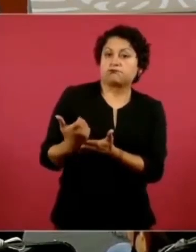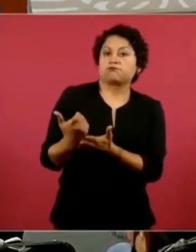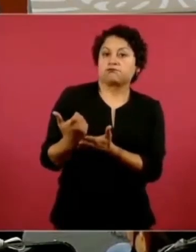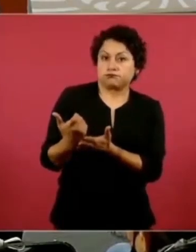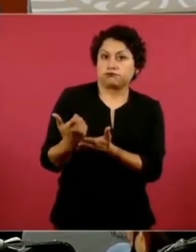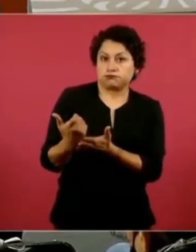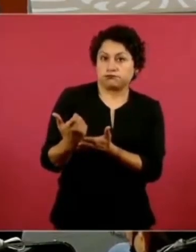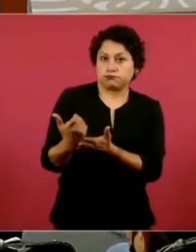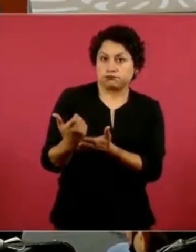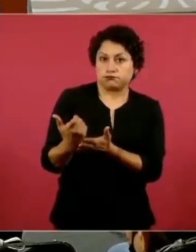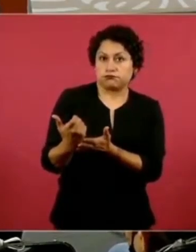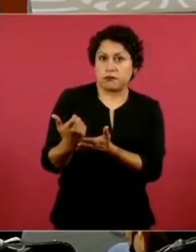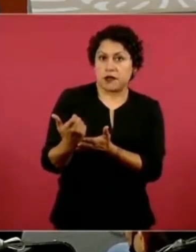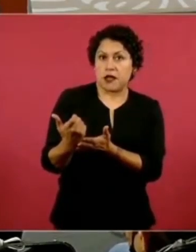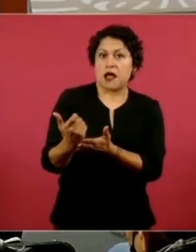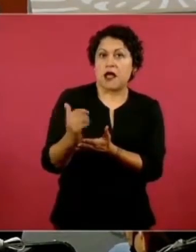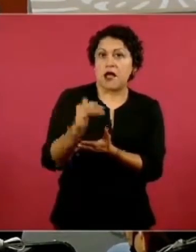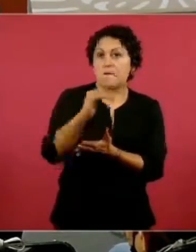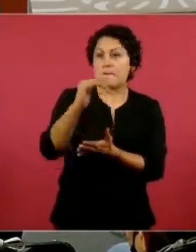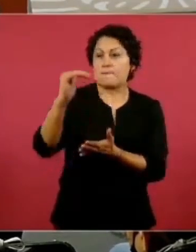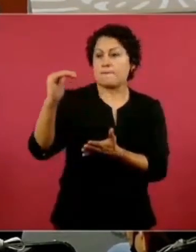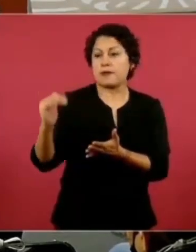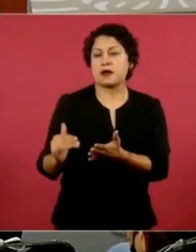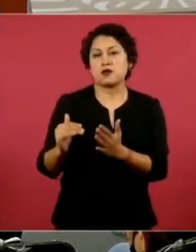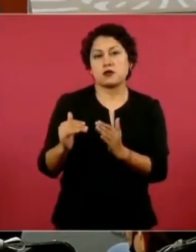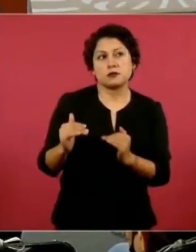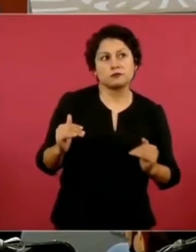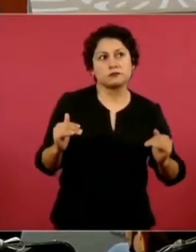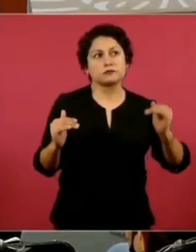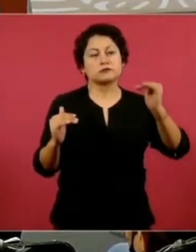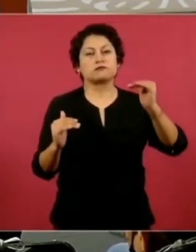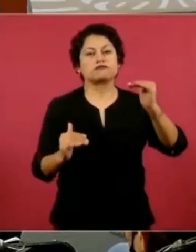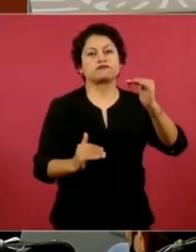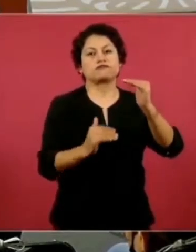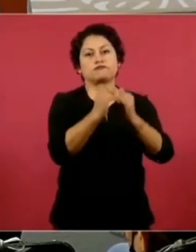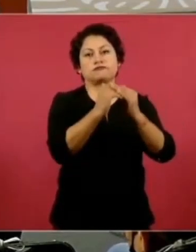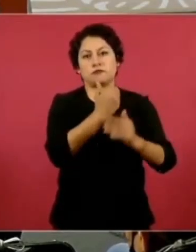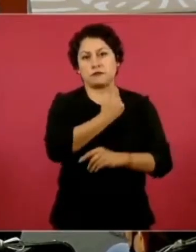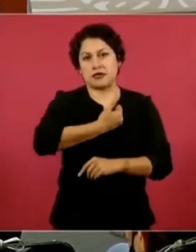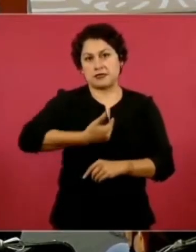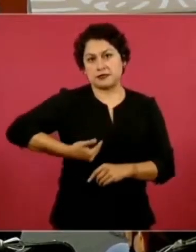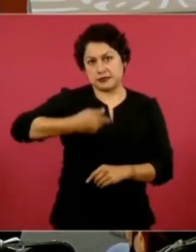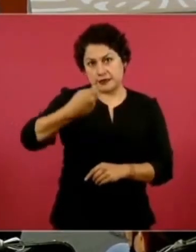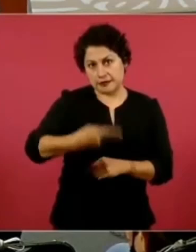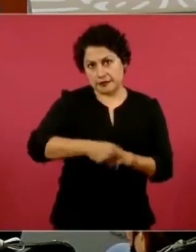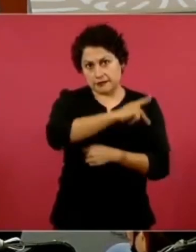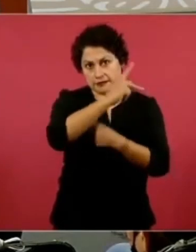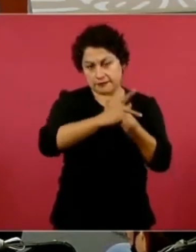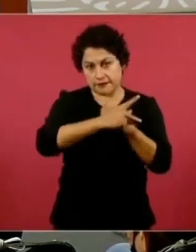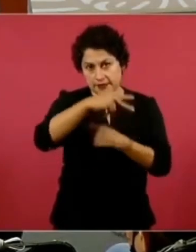establecida para el presidente de la República en el presupuesto correspondiente.